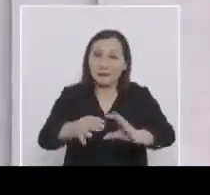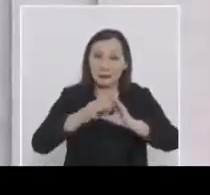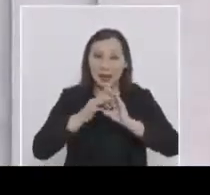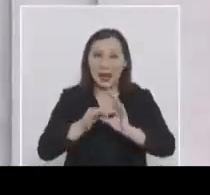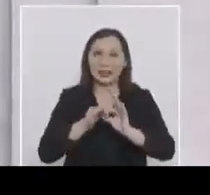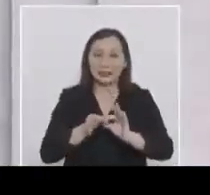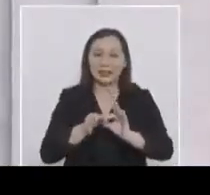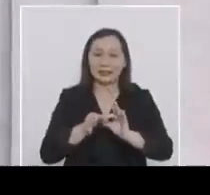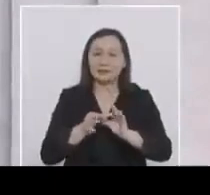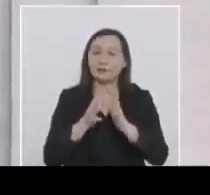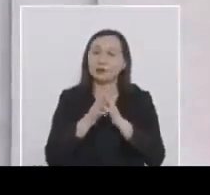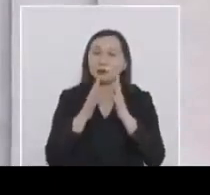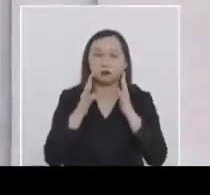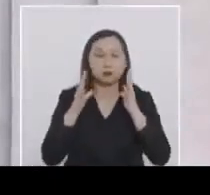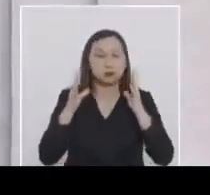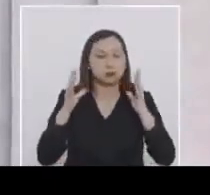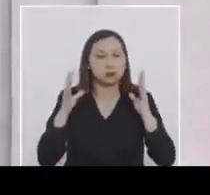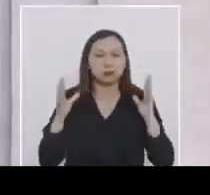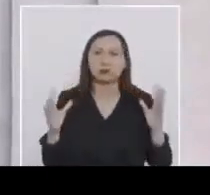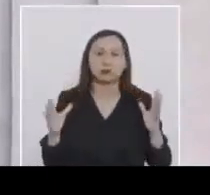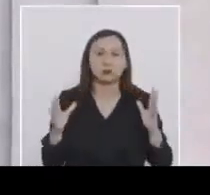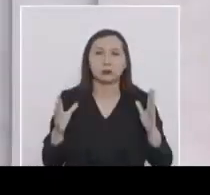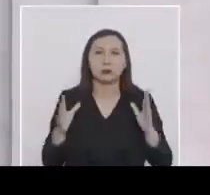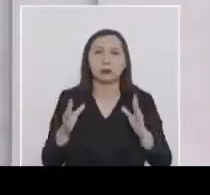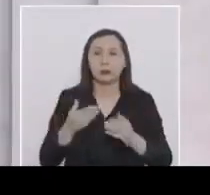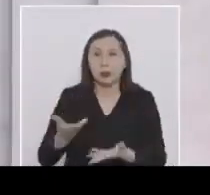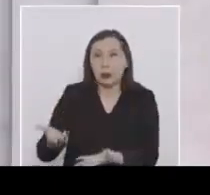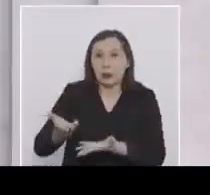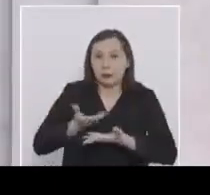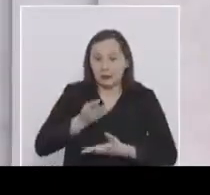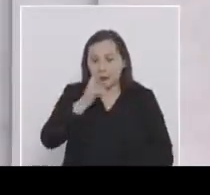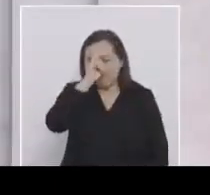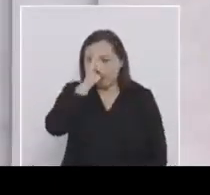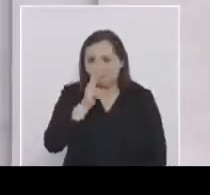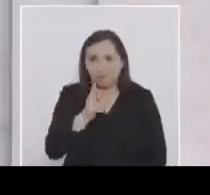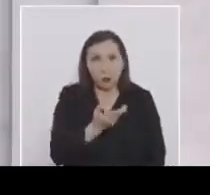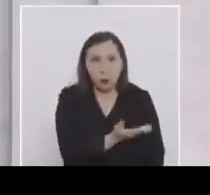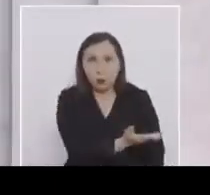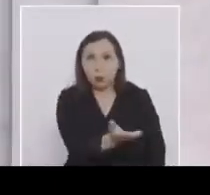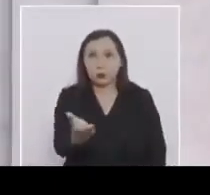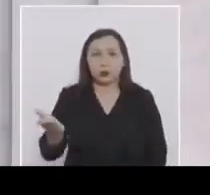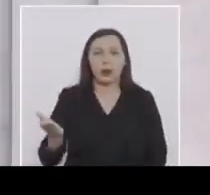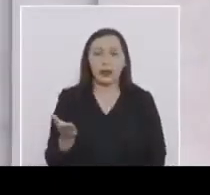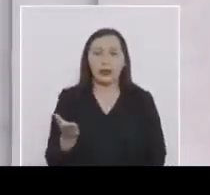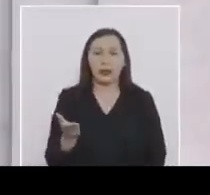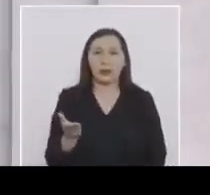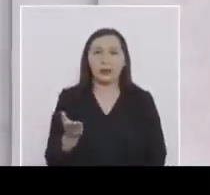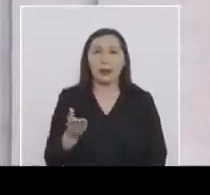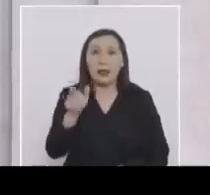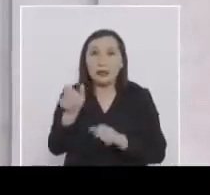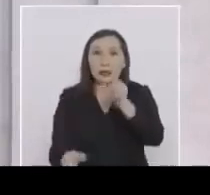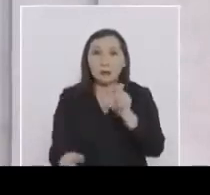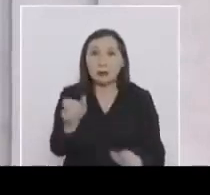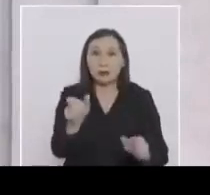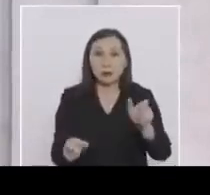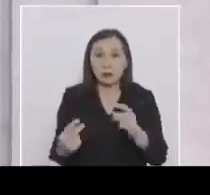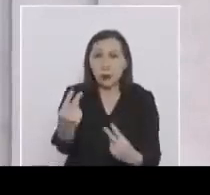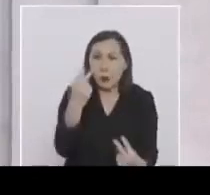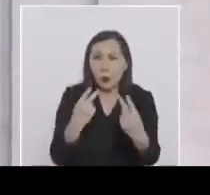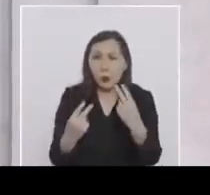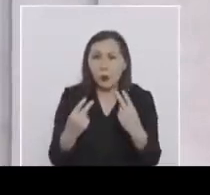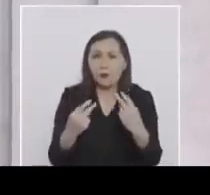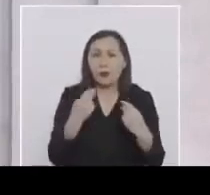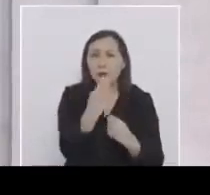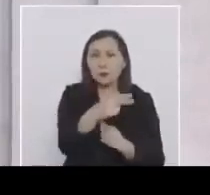Gracias infinitas por darme este honor a ustedes, a quienes nos están viendo en